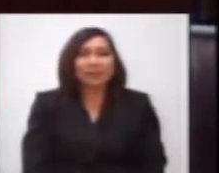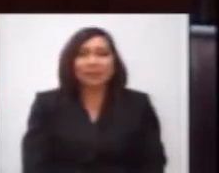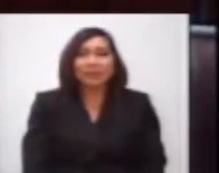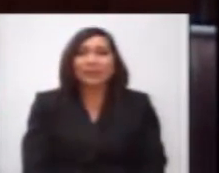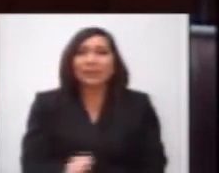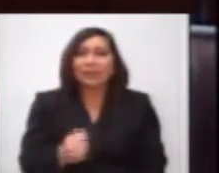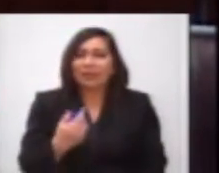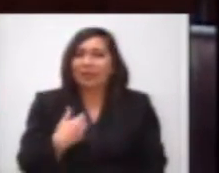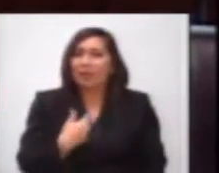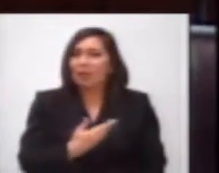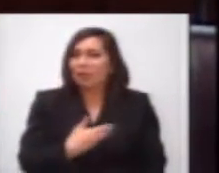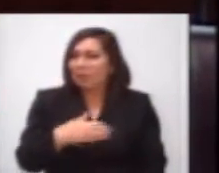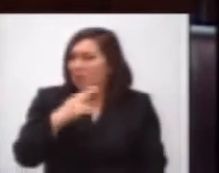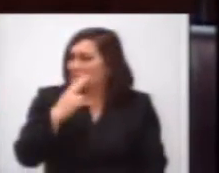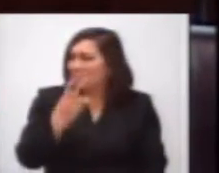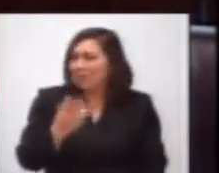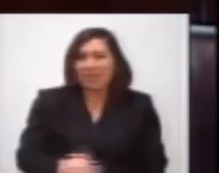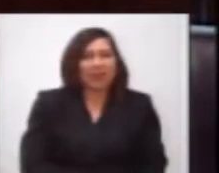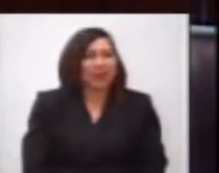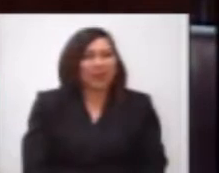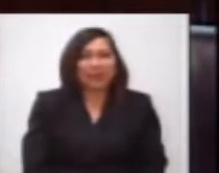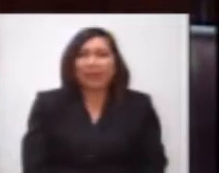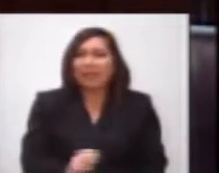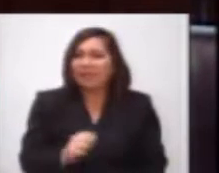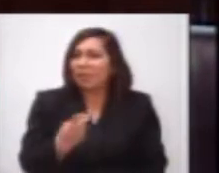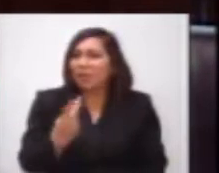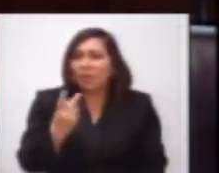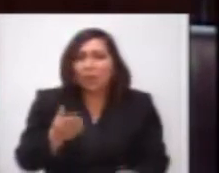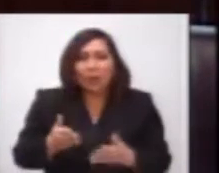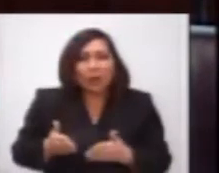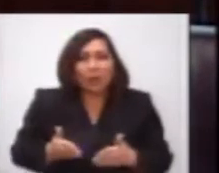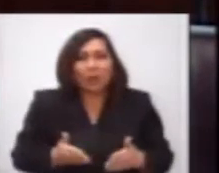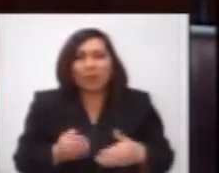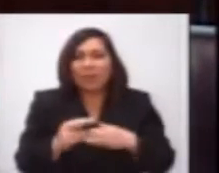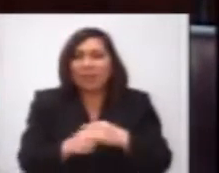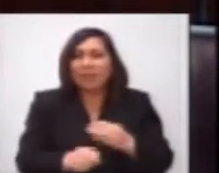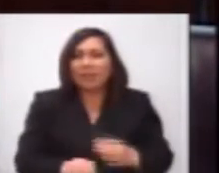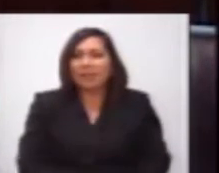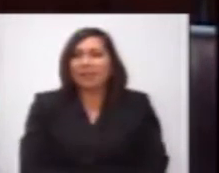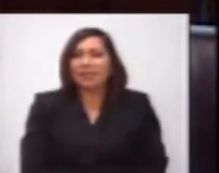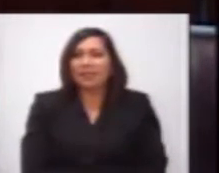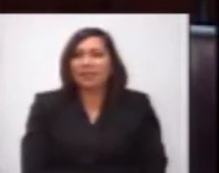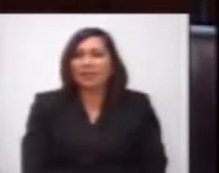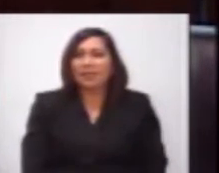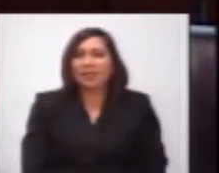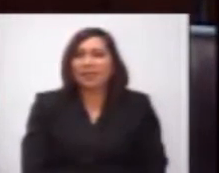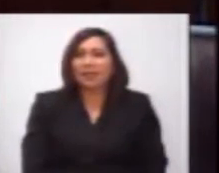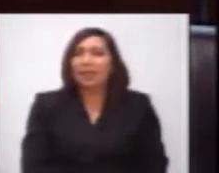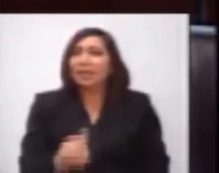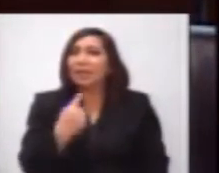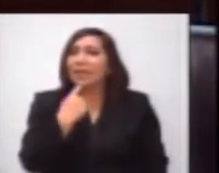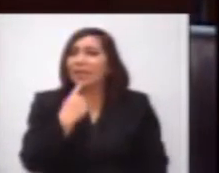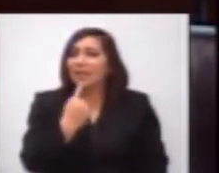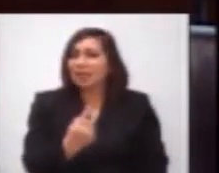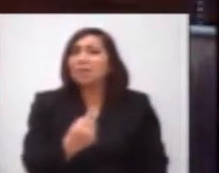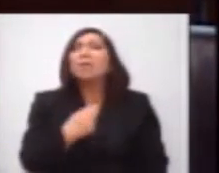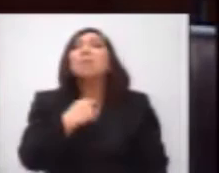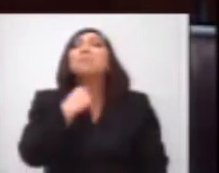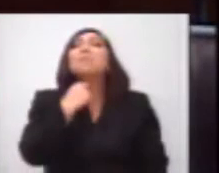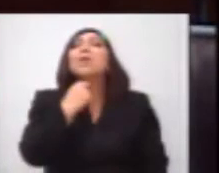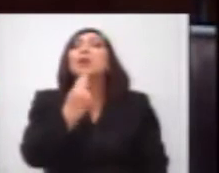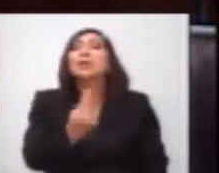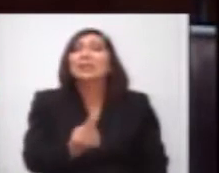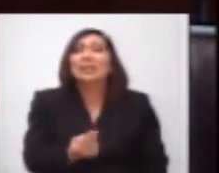Y así no se gobierna el Perú. Y así no se conduce el Parlamento Nacional. Y hay que decirlo en voz alta,